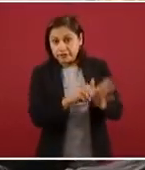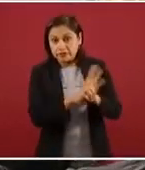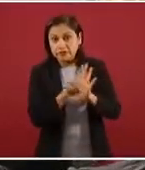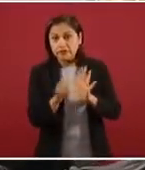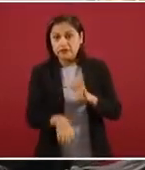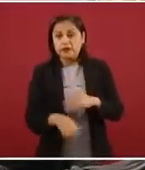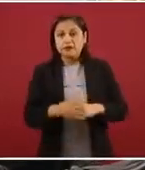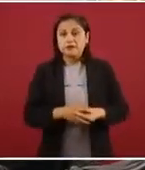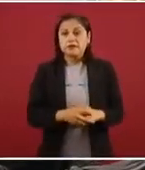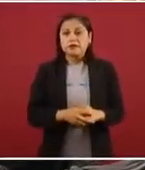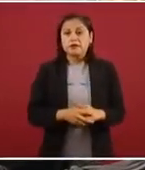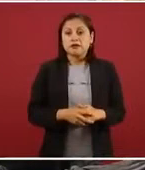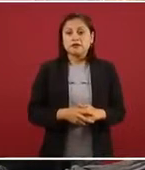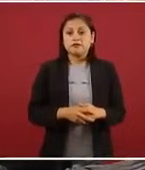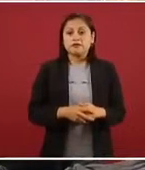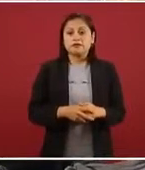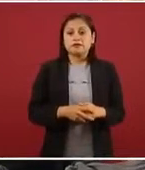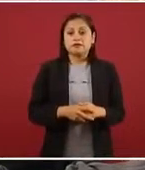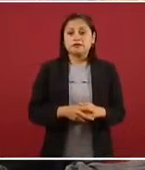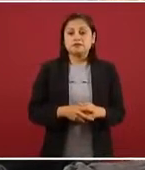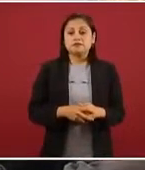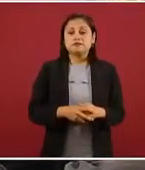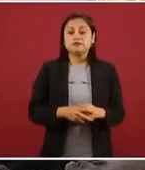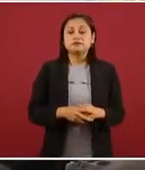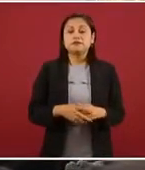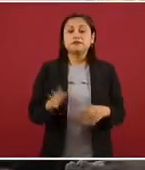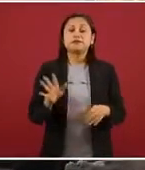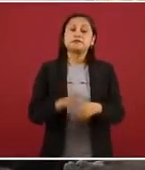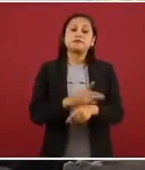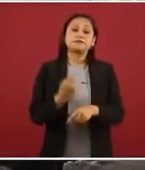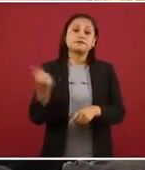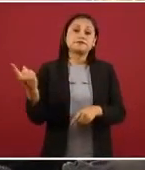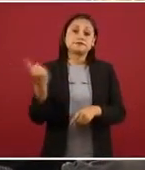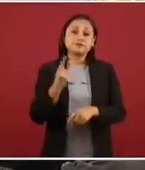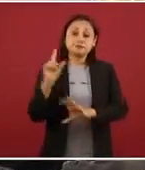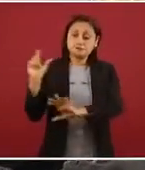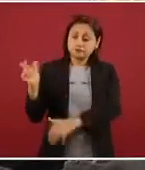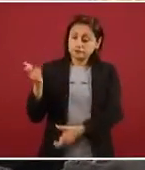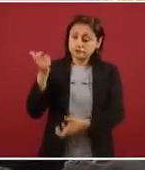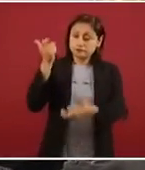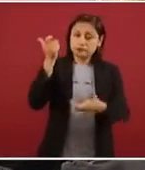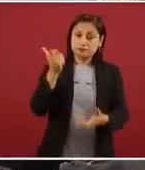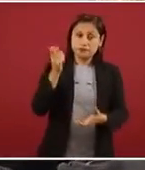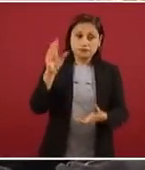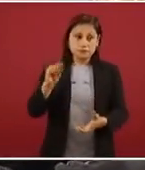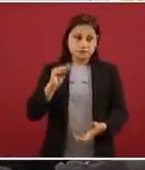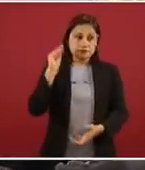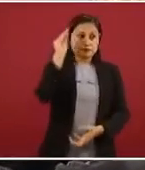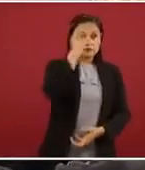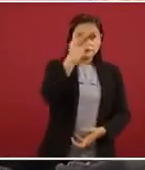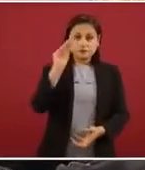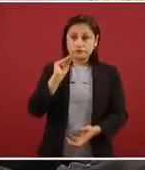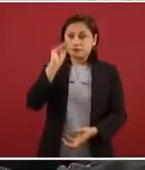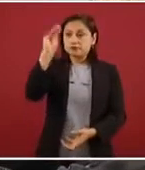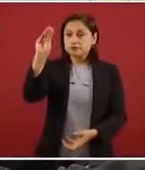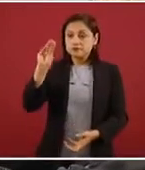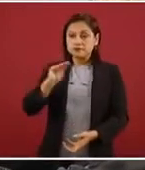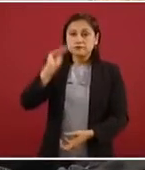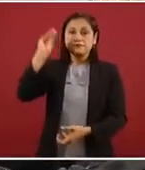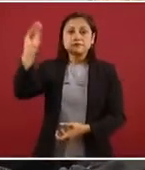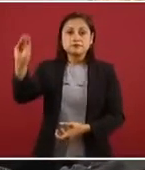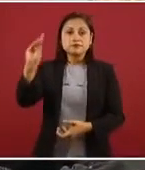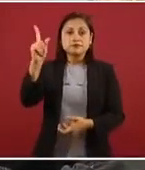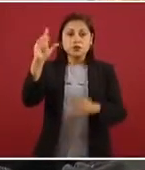porque la mayor parte de los fondos va a las comunidades más apartadas, a la gente